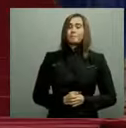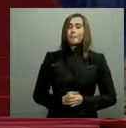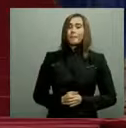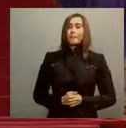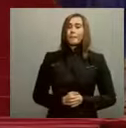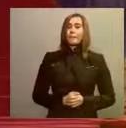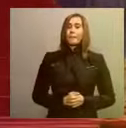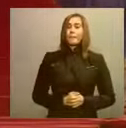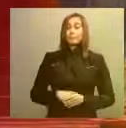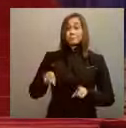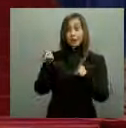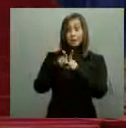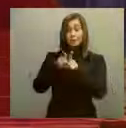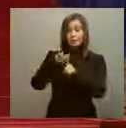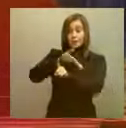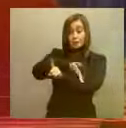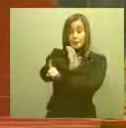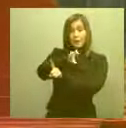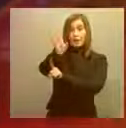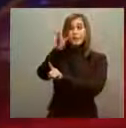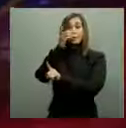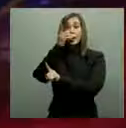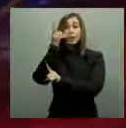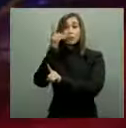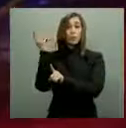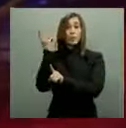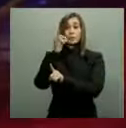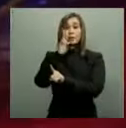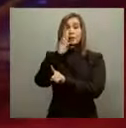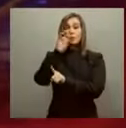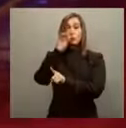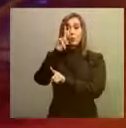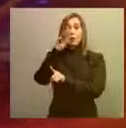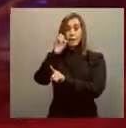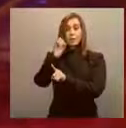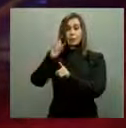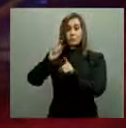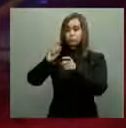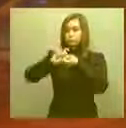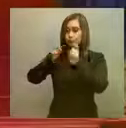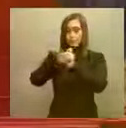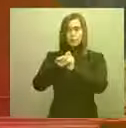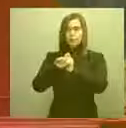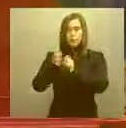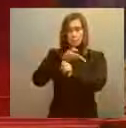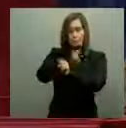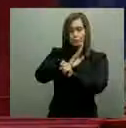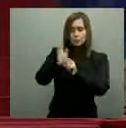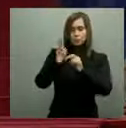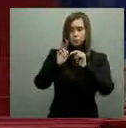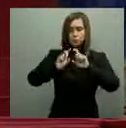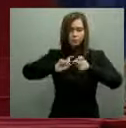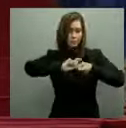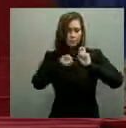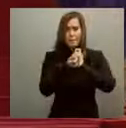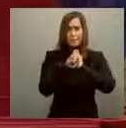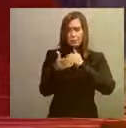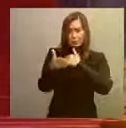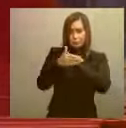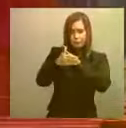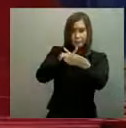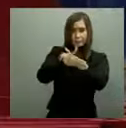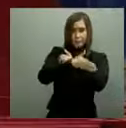Estamos reconstruyendo la carretera Duarte, que estaba en proceso de arrabalización, eliminando pasos informales, agregándole pasos a